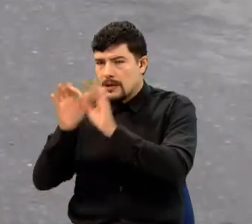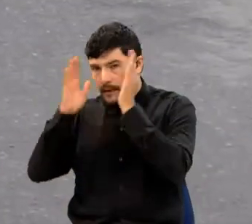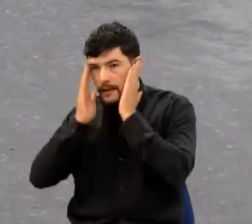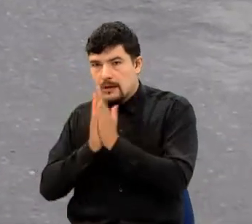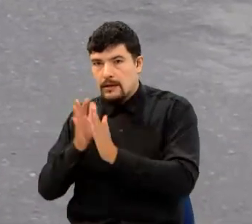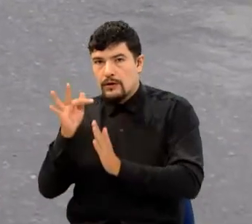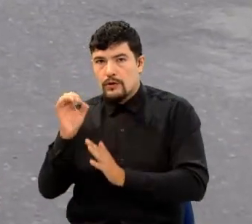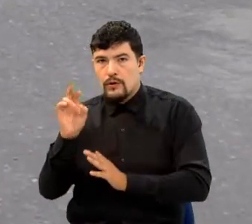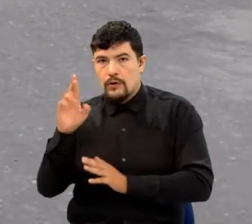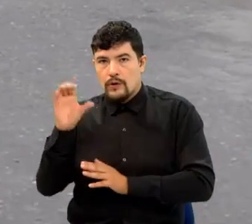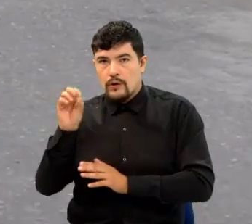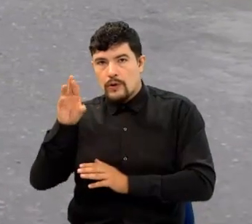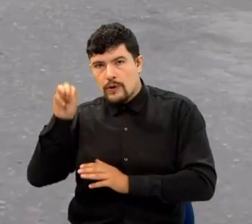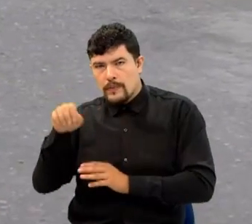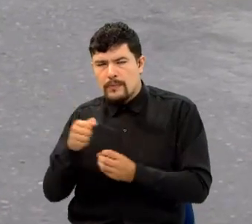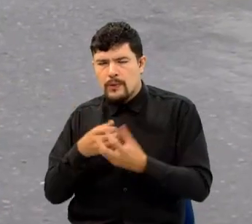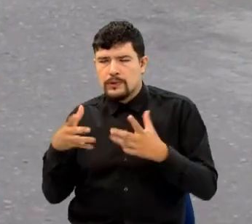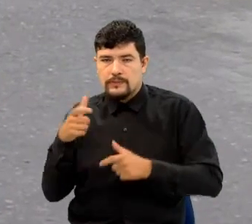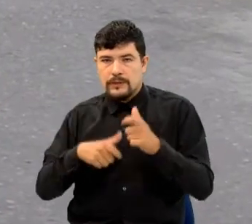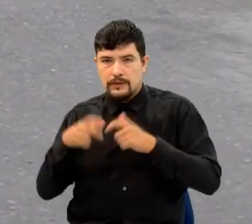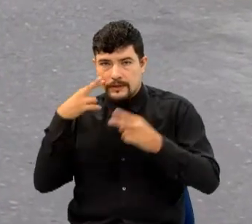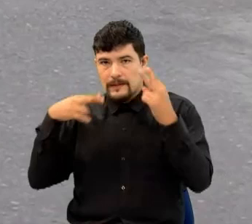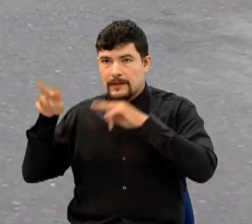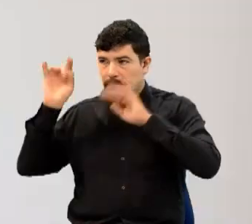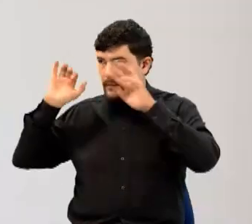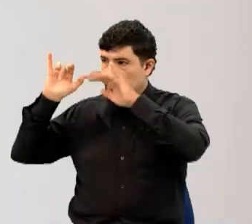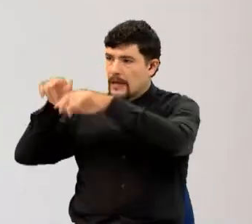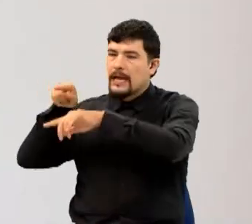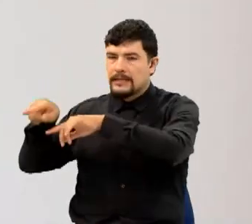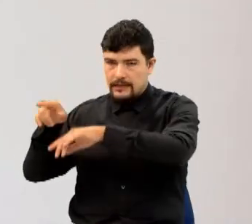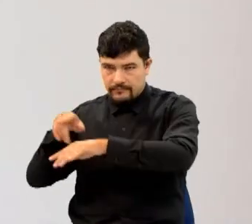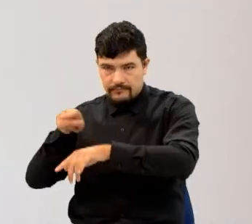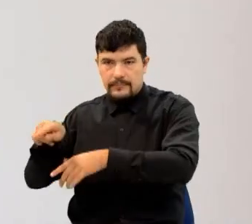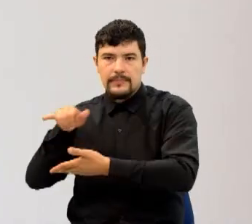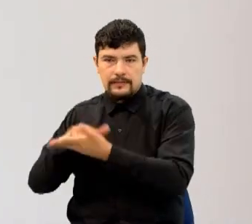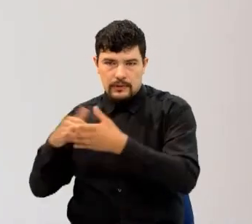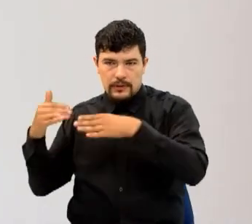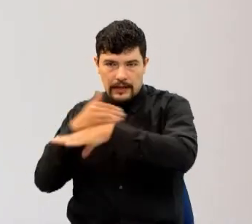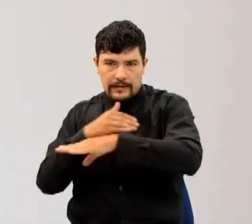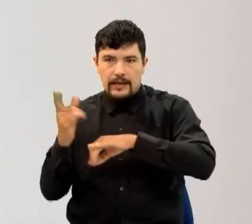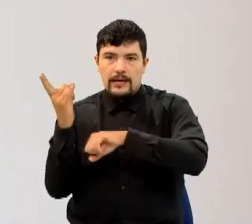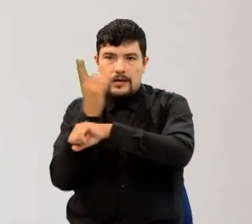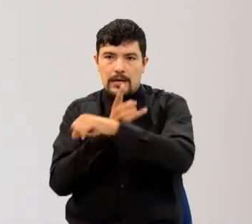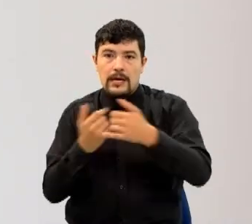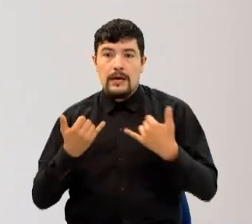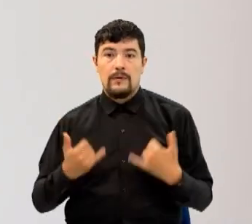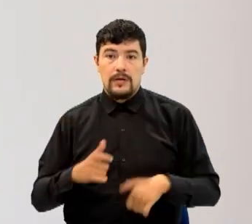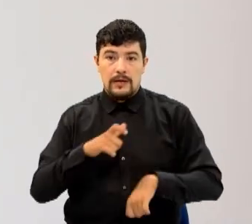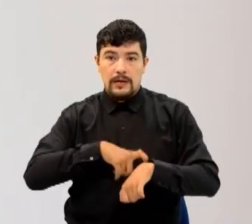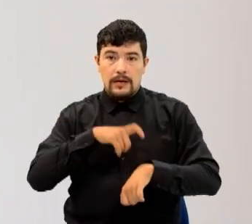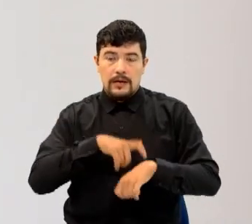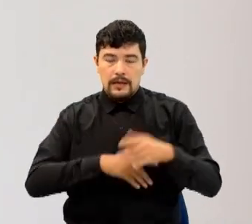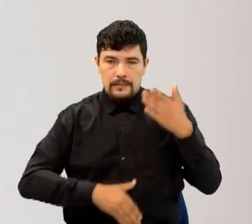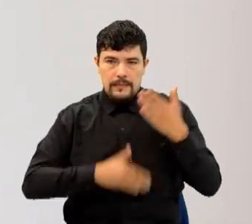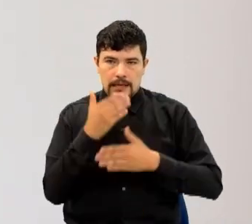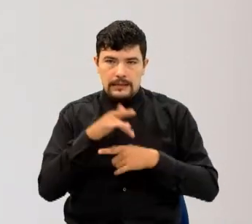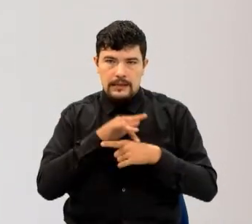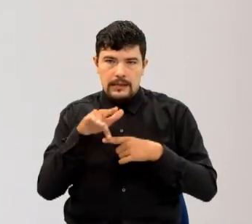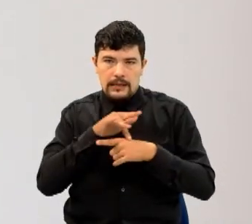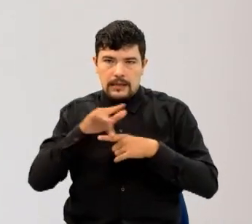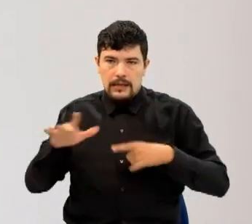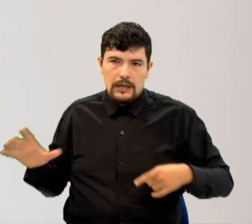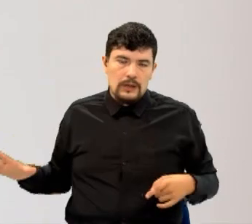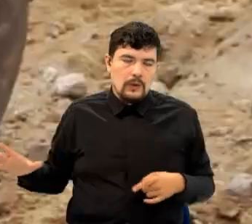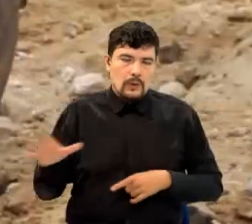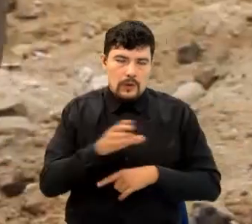feligreses acuden a venerar a la patrona de los ocañeros. En estos instantes ya se encuentra ejecutada toda